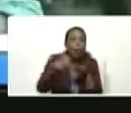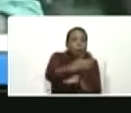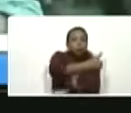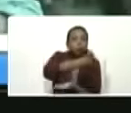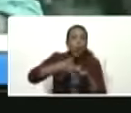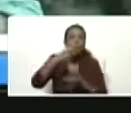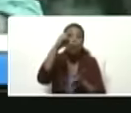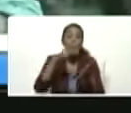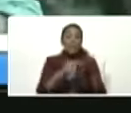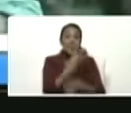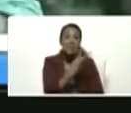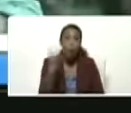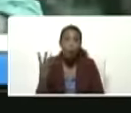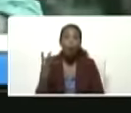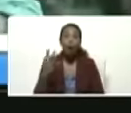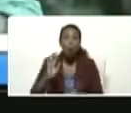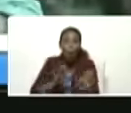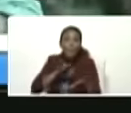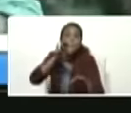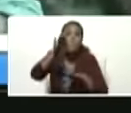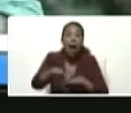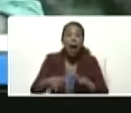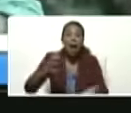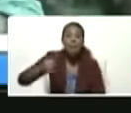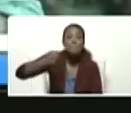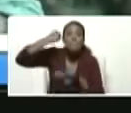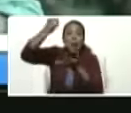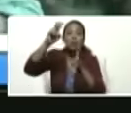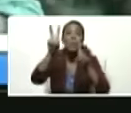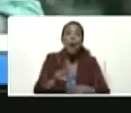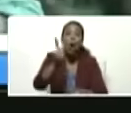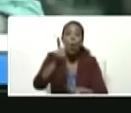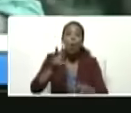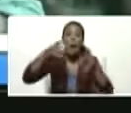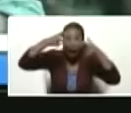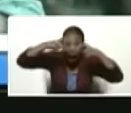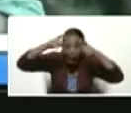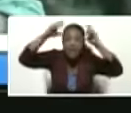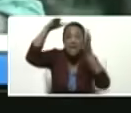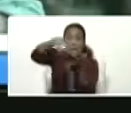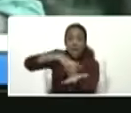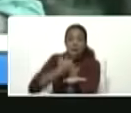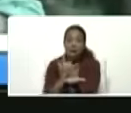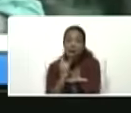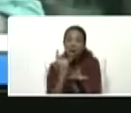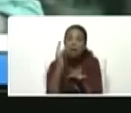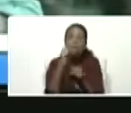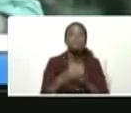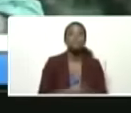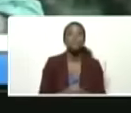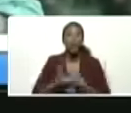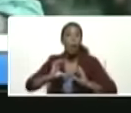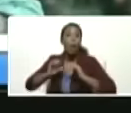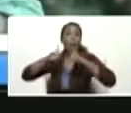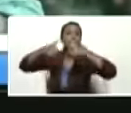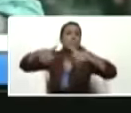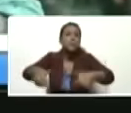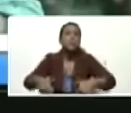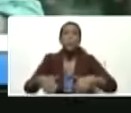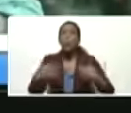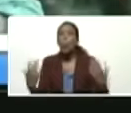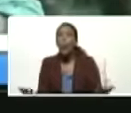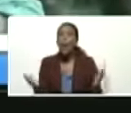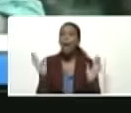En el 2024 dimos el paso de crear la Bolsa de Valores Agrícolas y arrancó